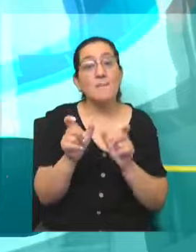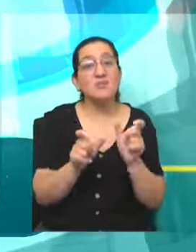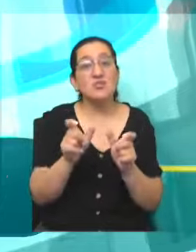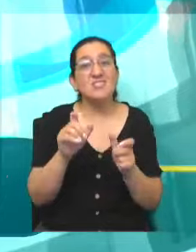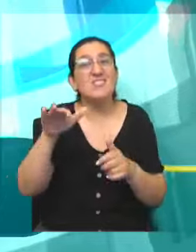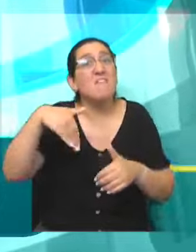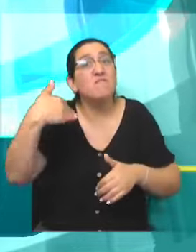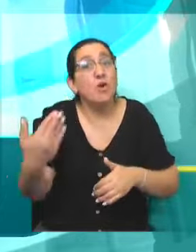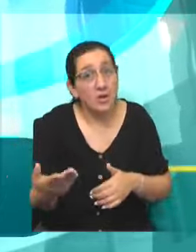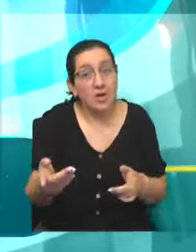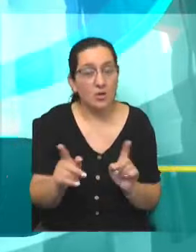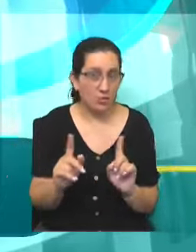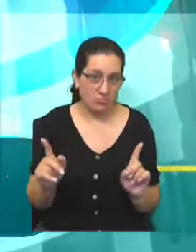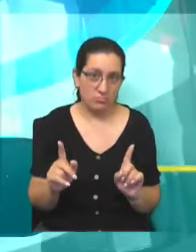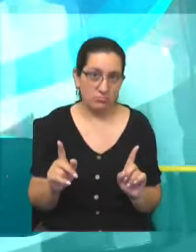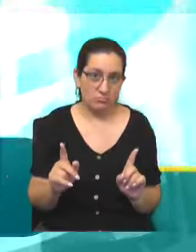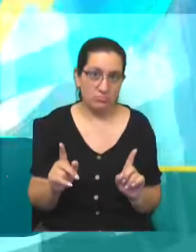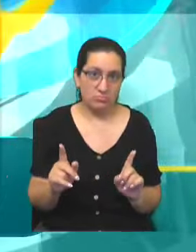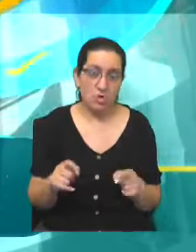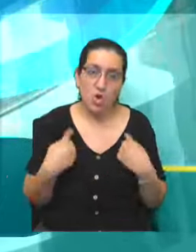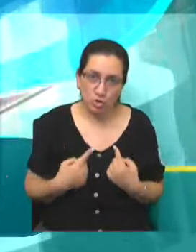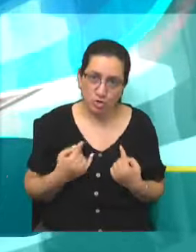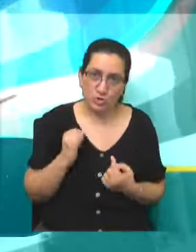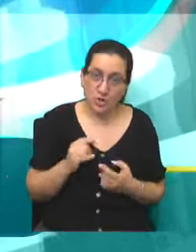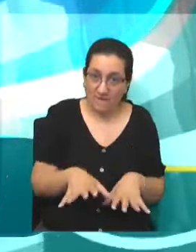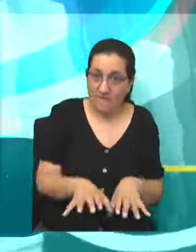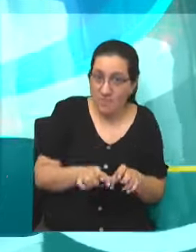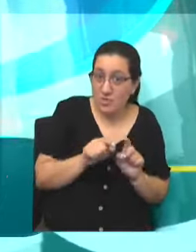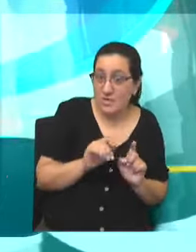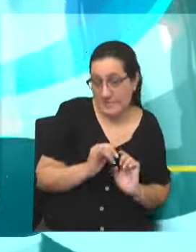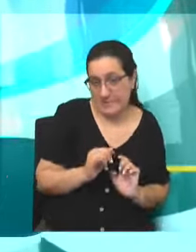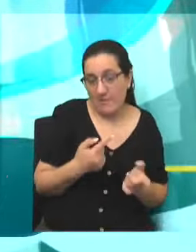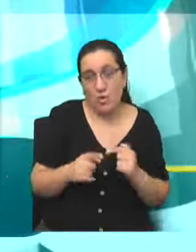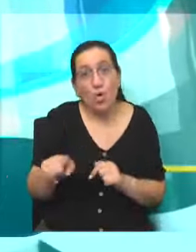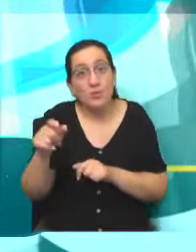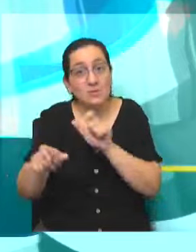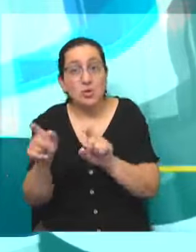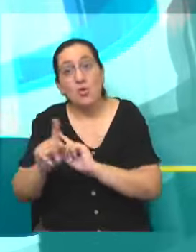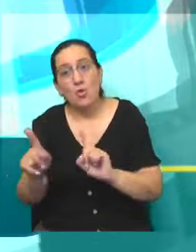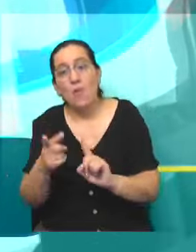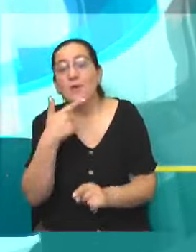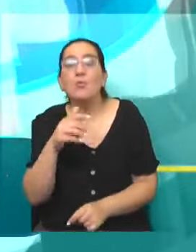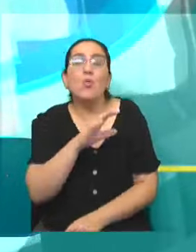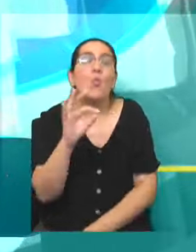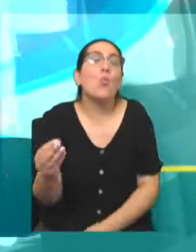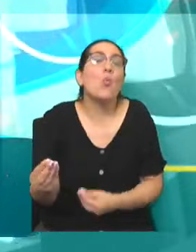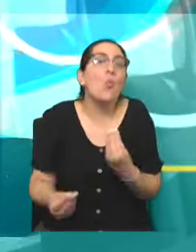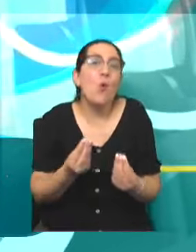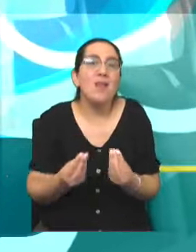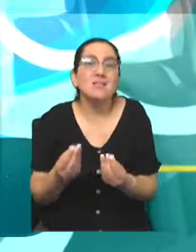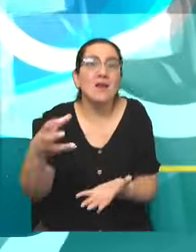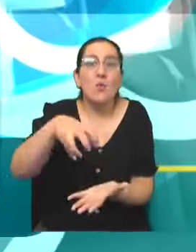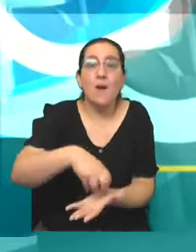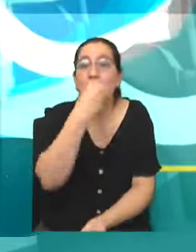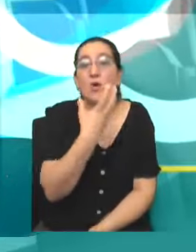externa a nuestro hogar no, ¿sí? El mejor lugar, si ustedes me dicen, bueno, ¿qué lugar debo poner ideal para poner el altar?